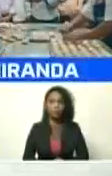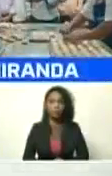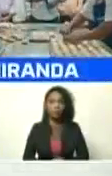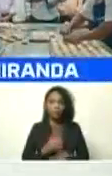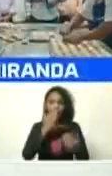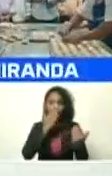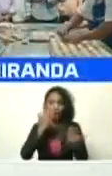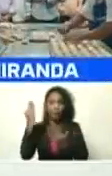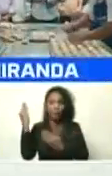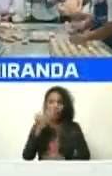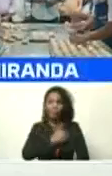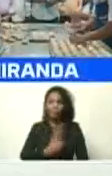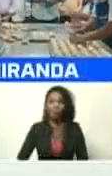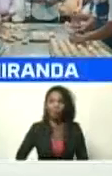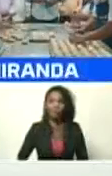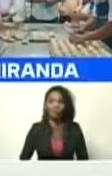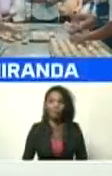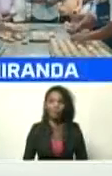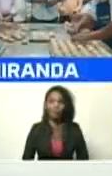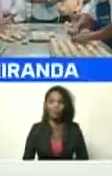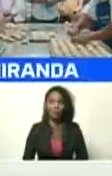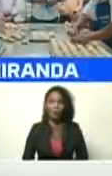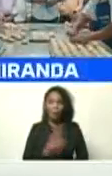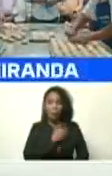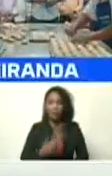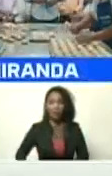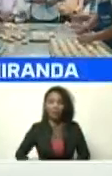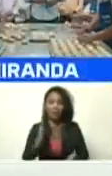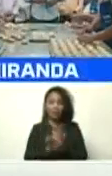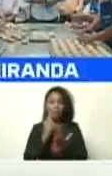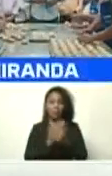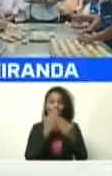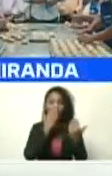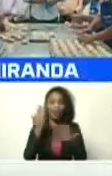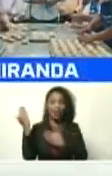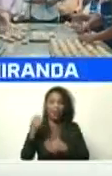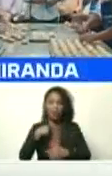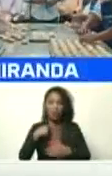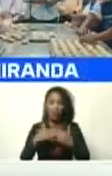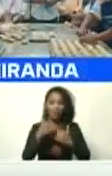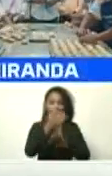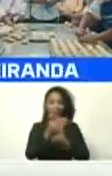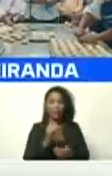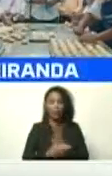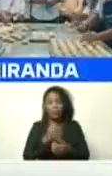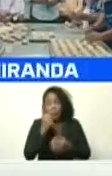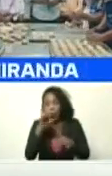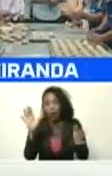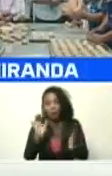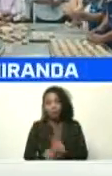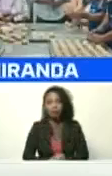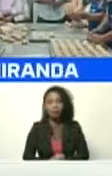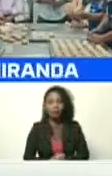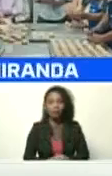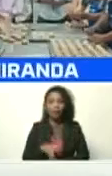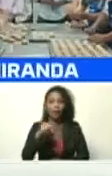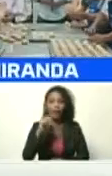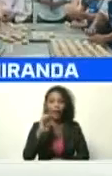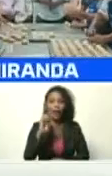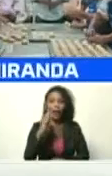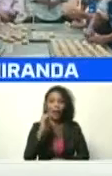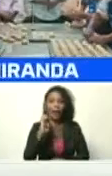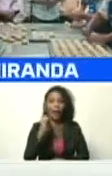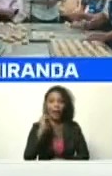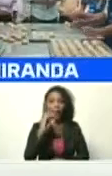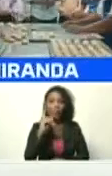Adelante, presidente. El presidente siempre va adelante, ¿vale? Adelante es que voy. Bueno, Nereida, muy bien.